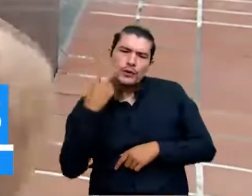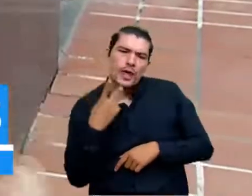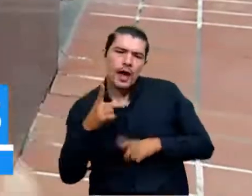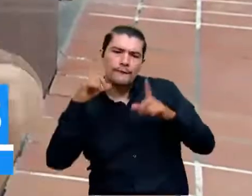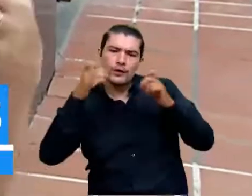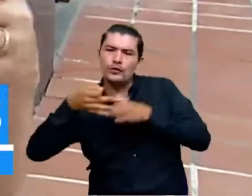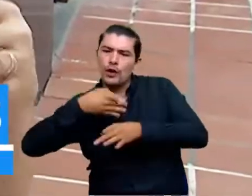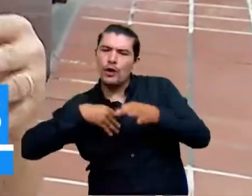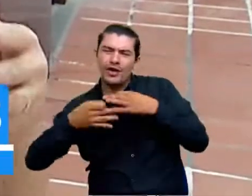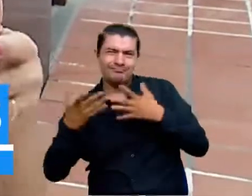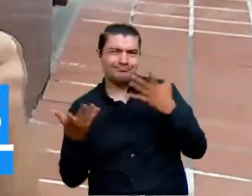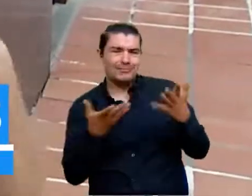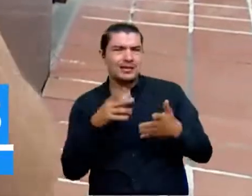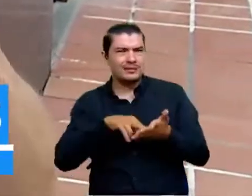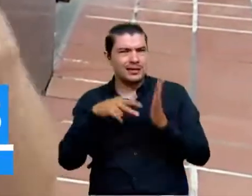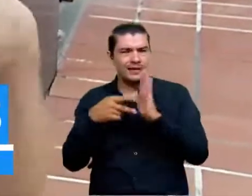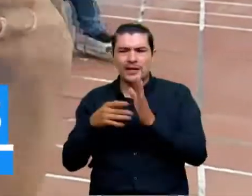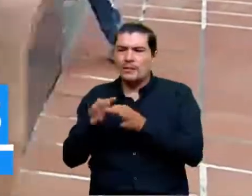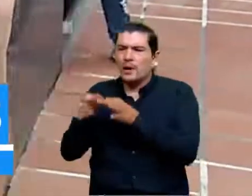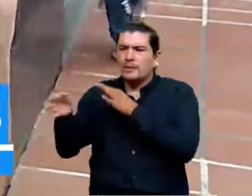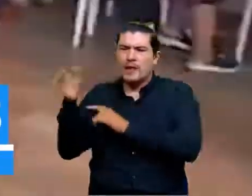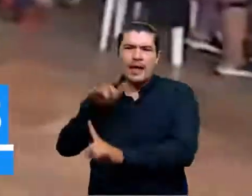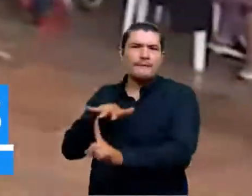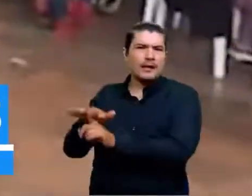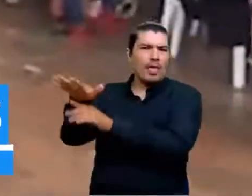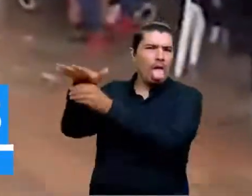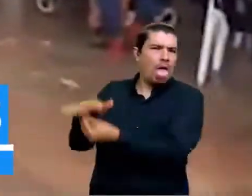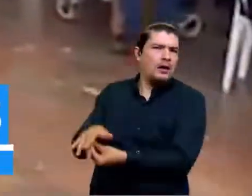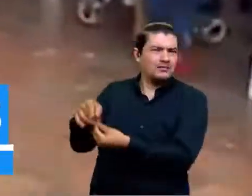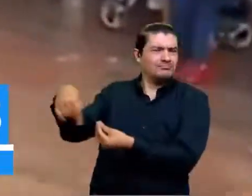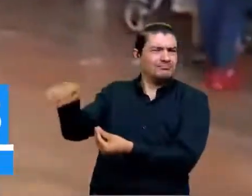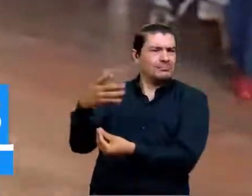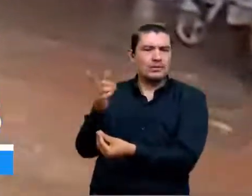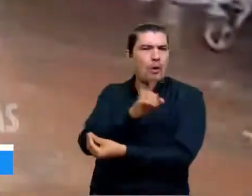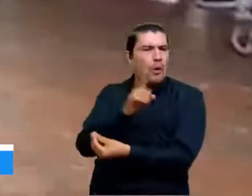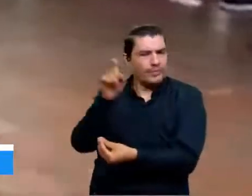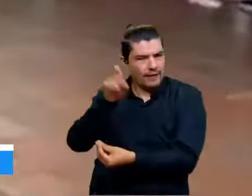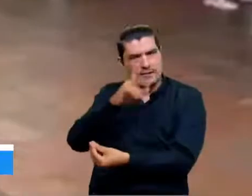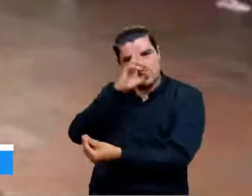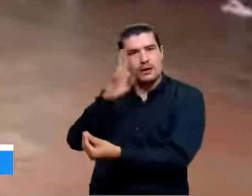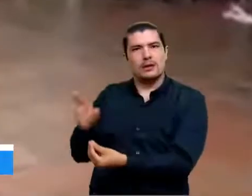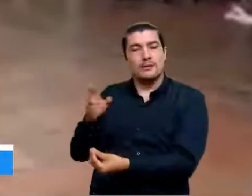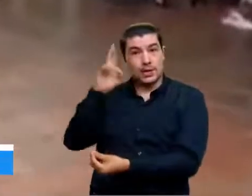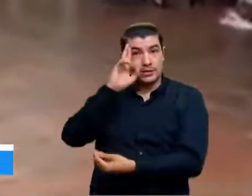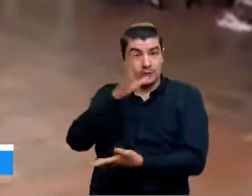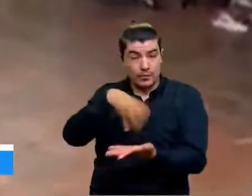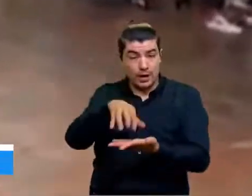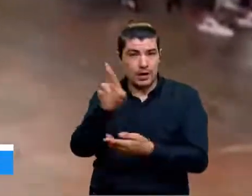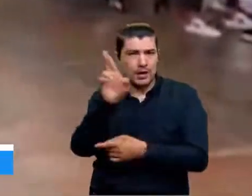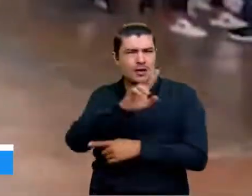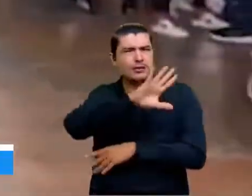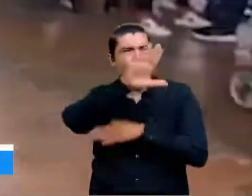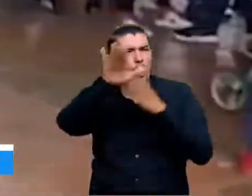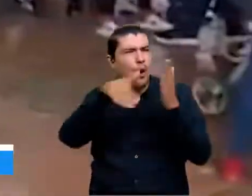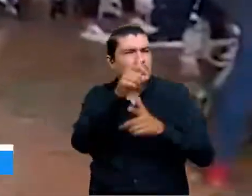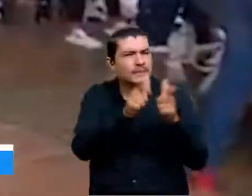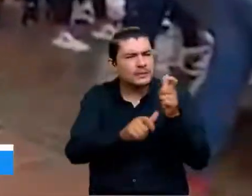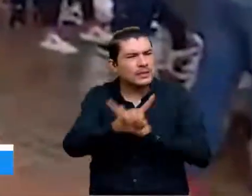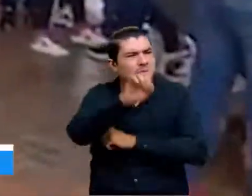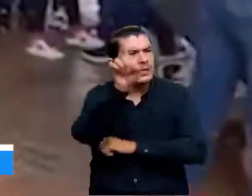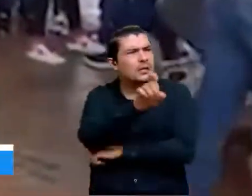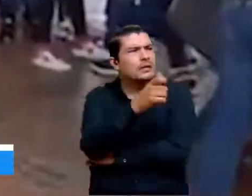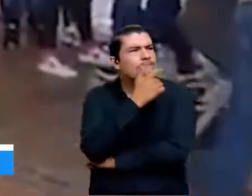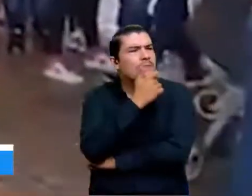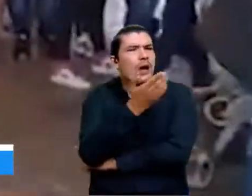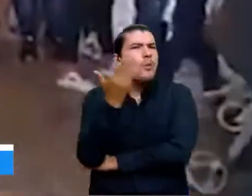día esos tener a los al pueblo por el peso esto ha obligado a que todos en villa del rosario se pregunten cuándo se pondrá